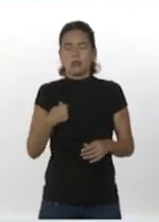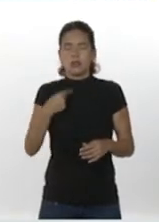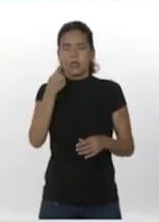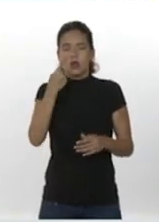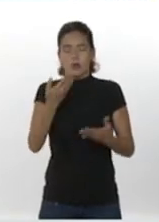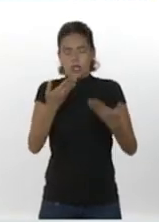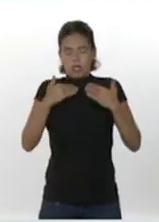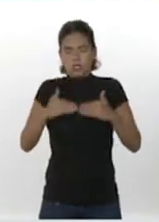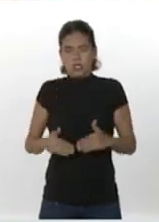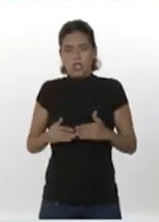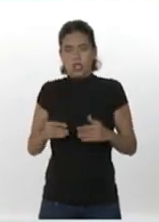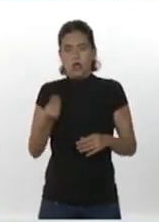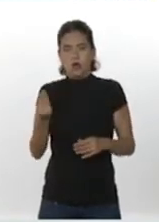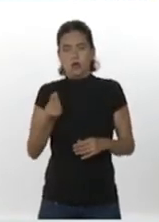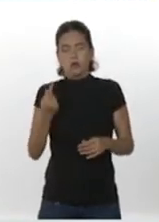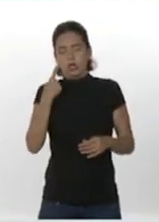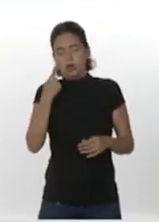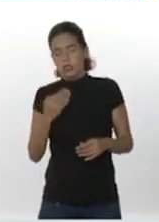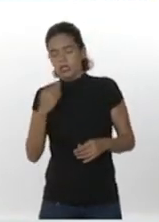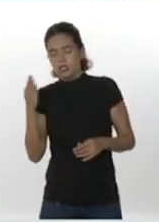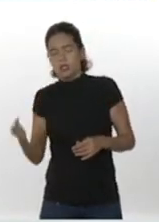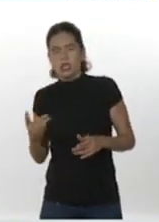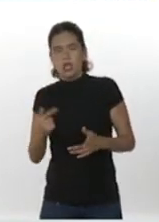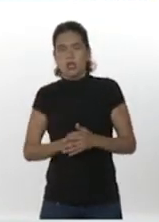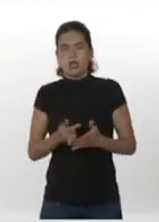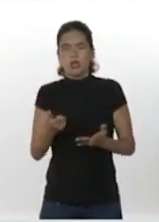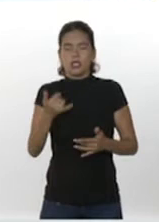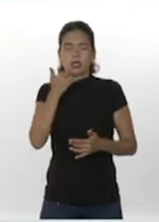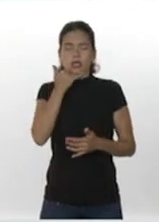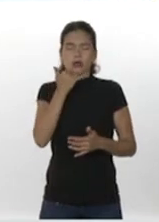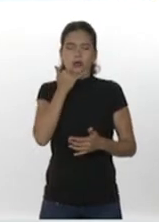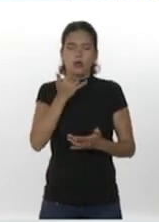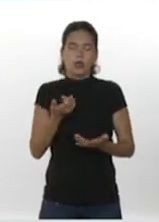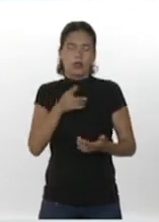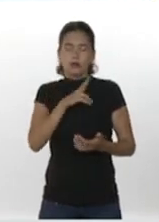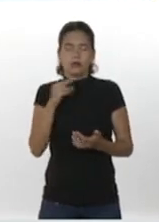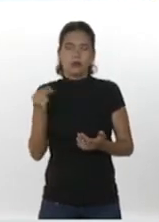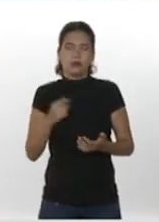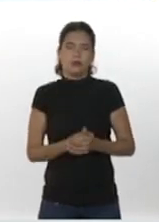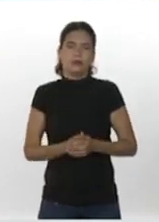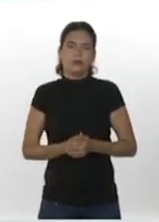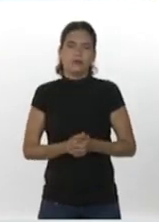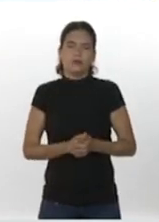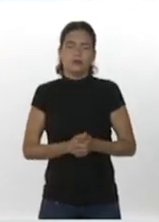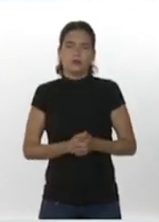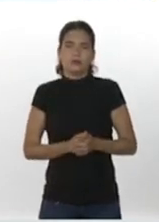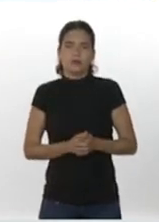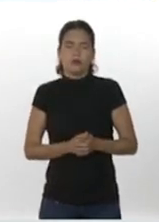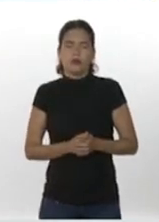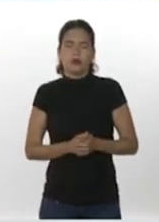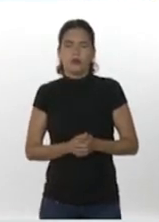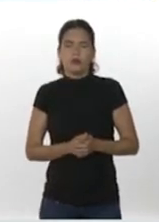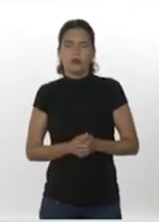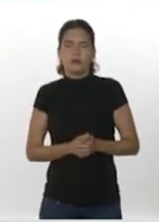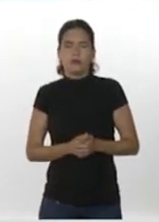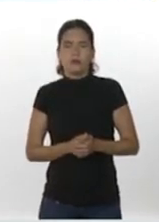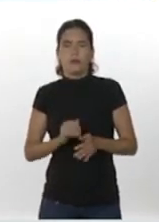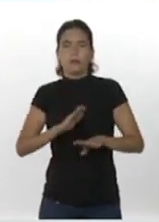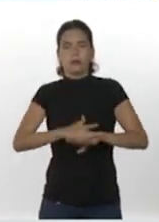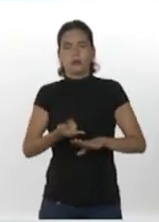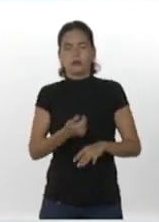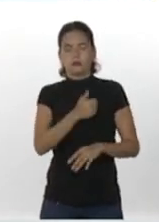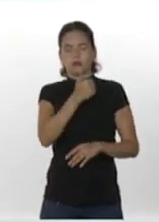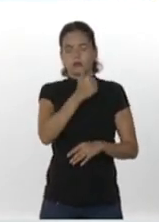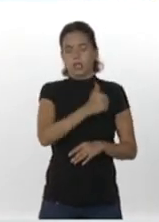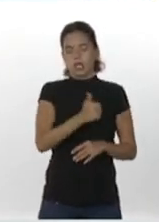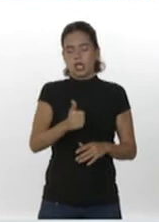este lado como la que la va a observar de este lado están ambos incorrectos, porque cada uno va a defender